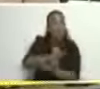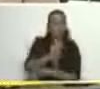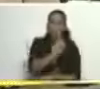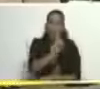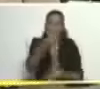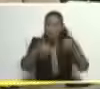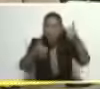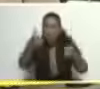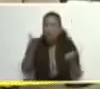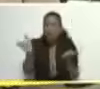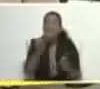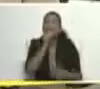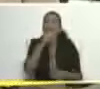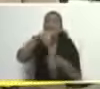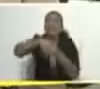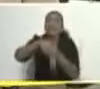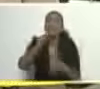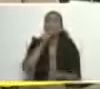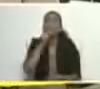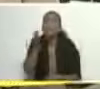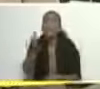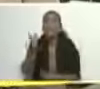apliquen.